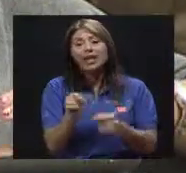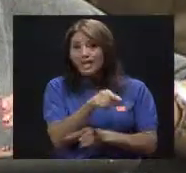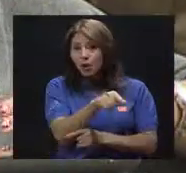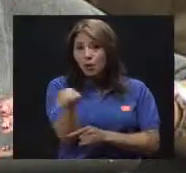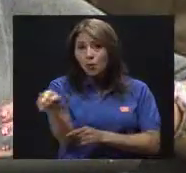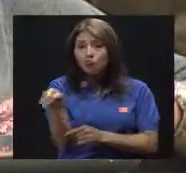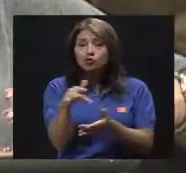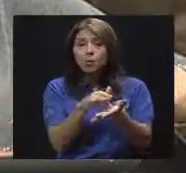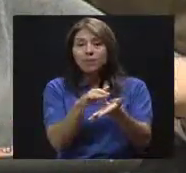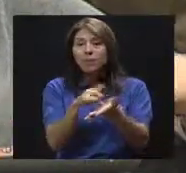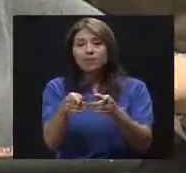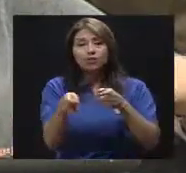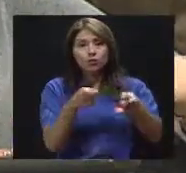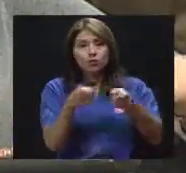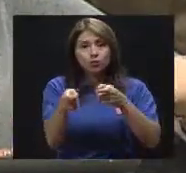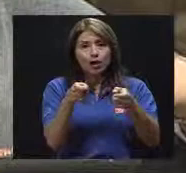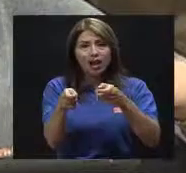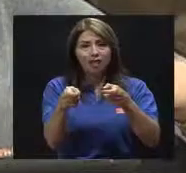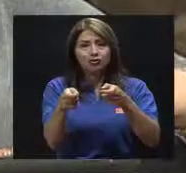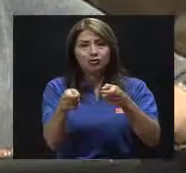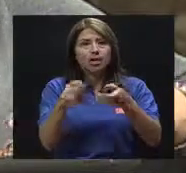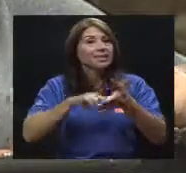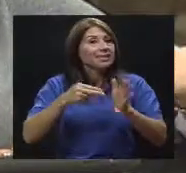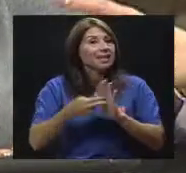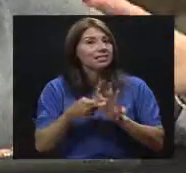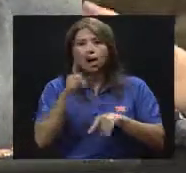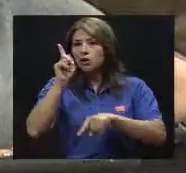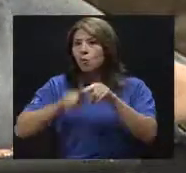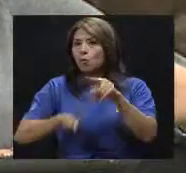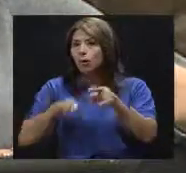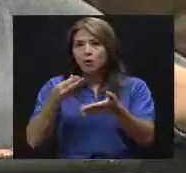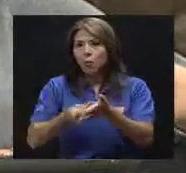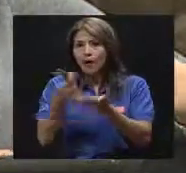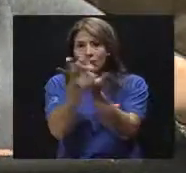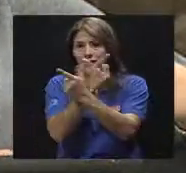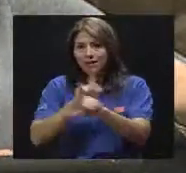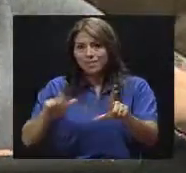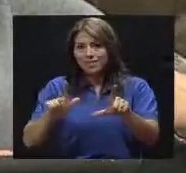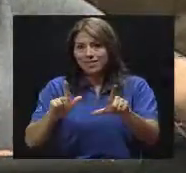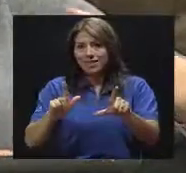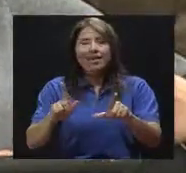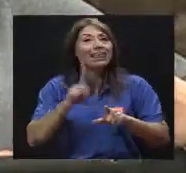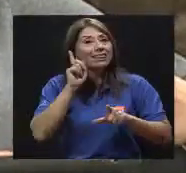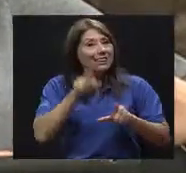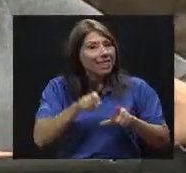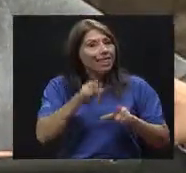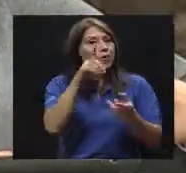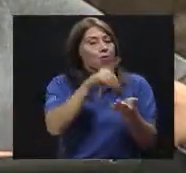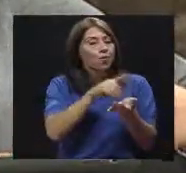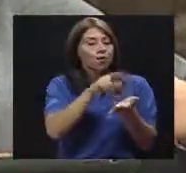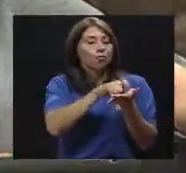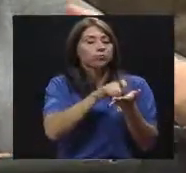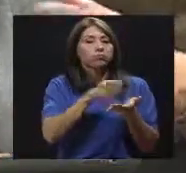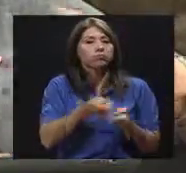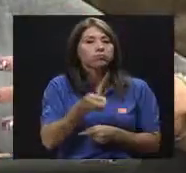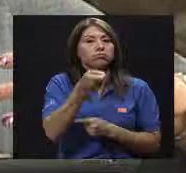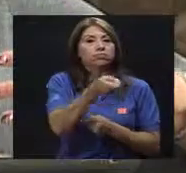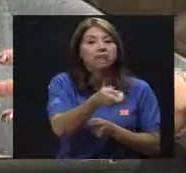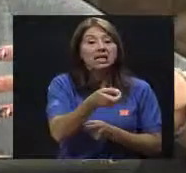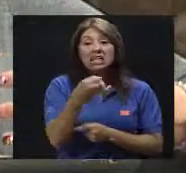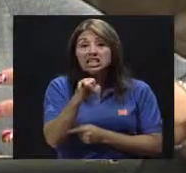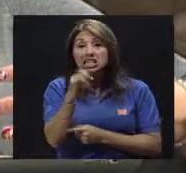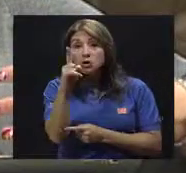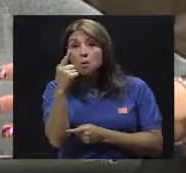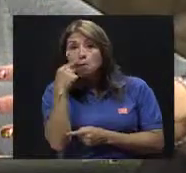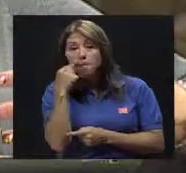como son medicamentos controlados, es decir, que no es que se consiguen en pulperías y supermercados, sino que tiene que haber fijo una prescripción médica, que si el padre de